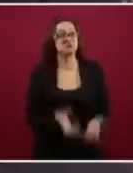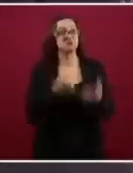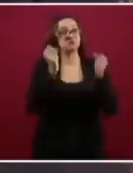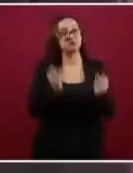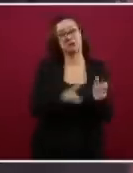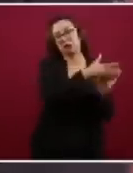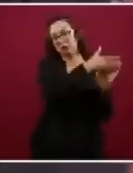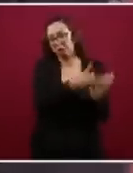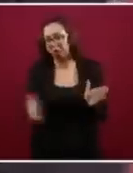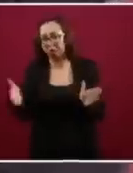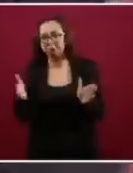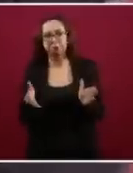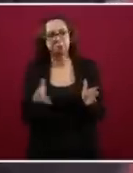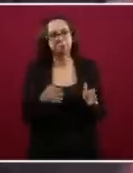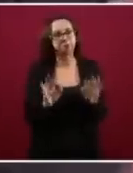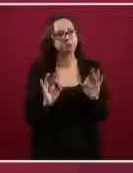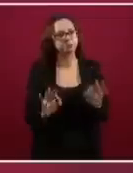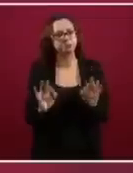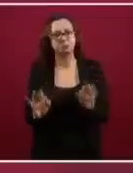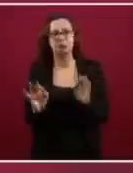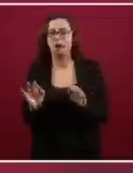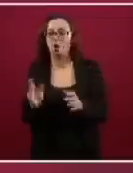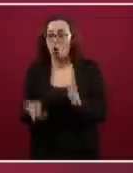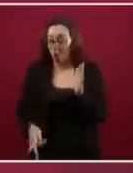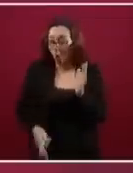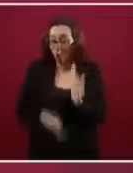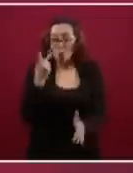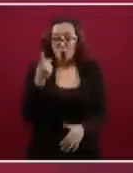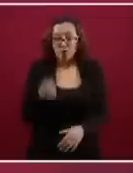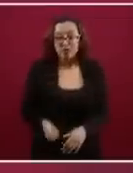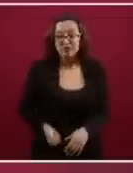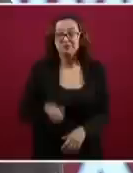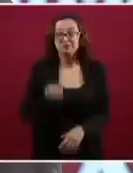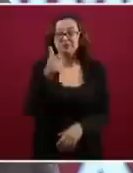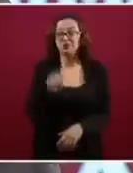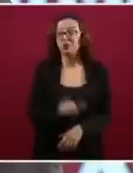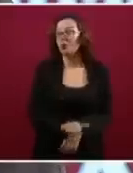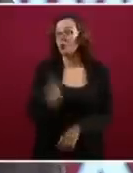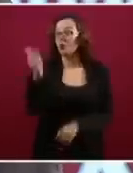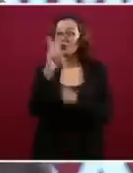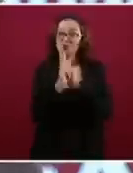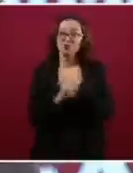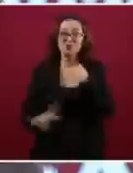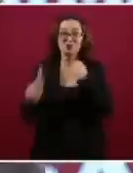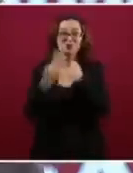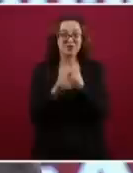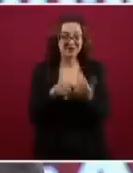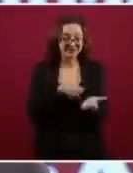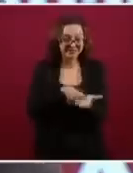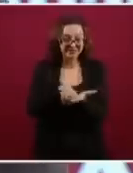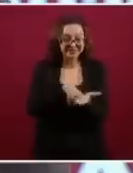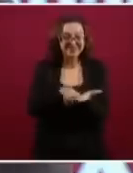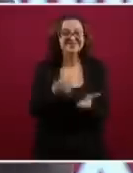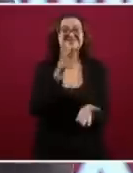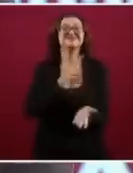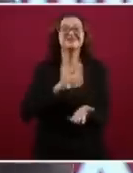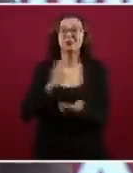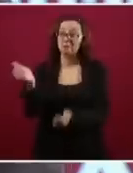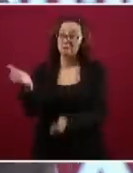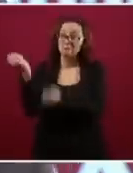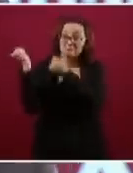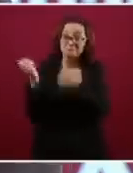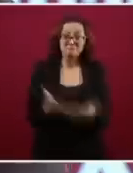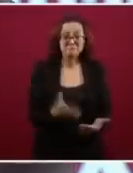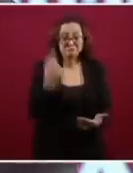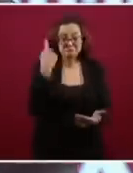petrolera, se había llegado a comprar petróleo crudo para